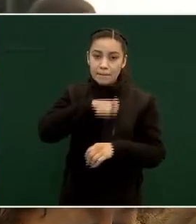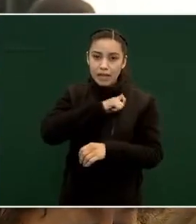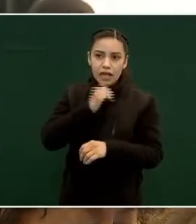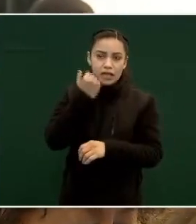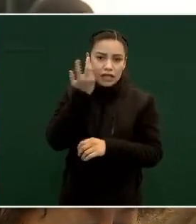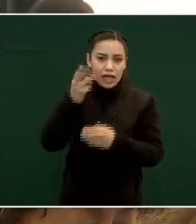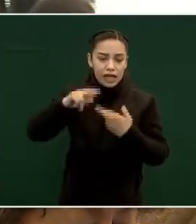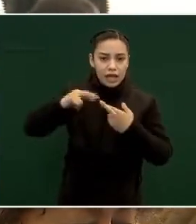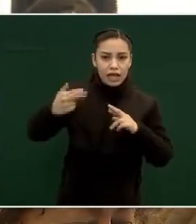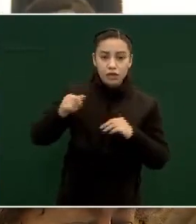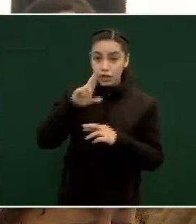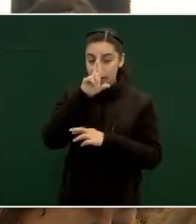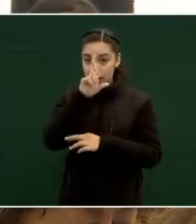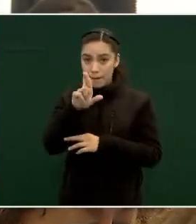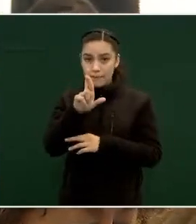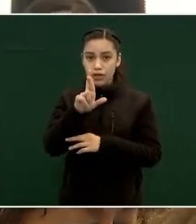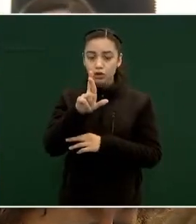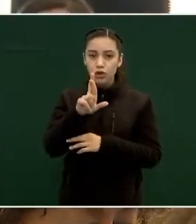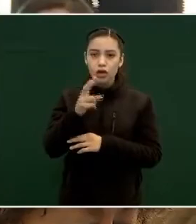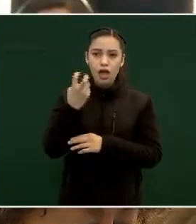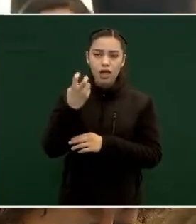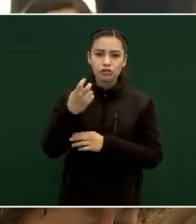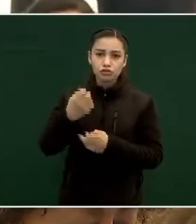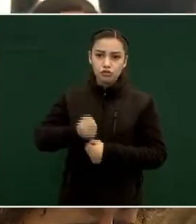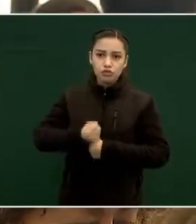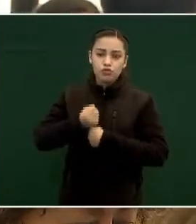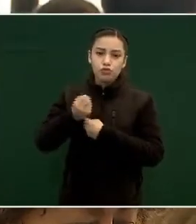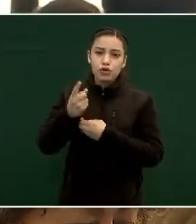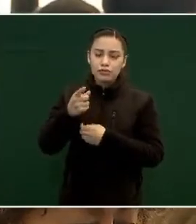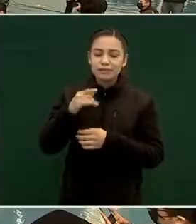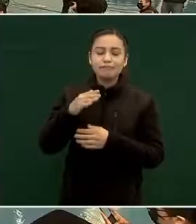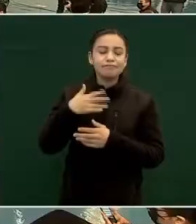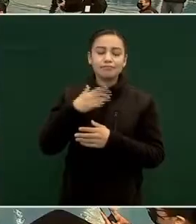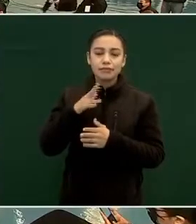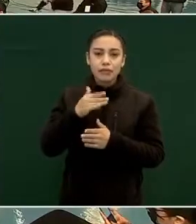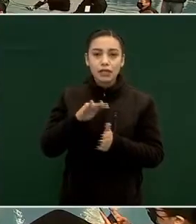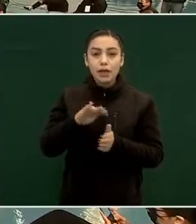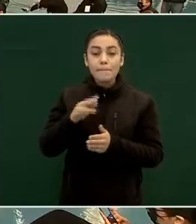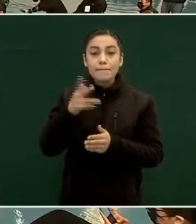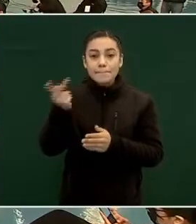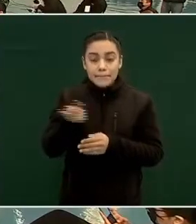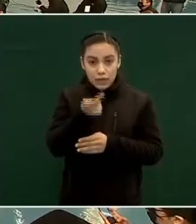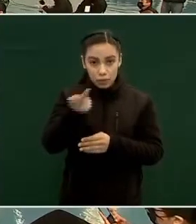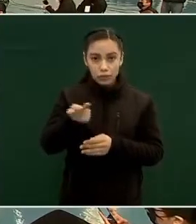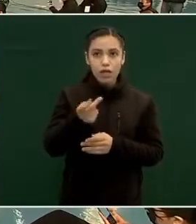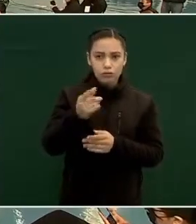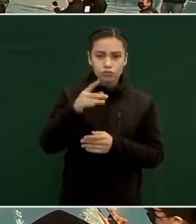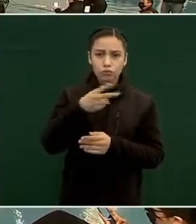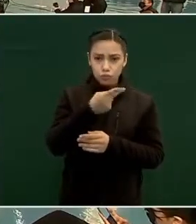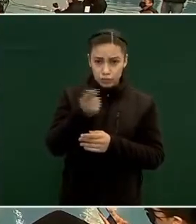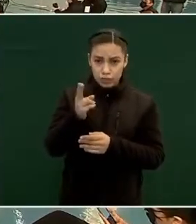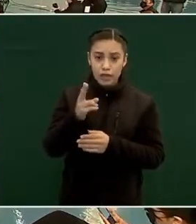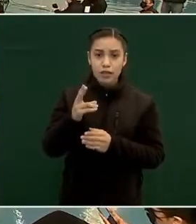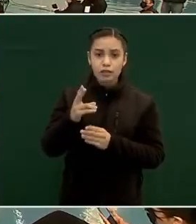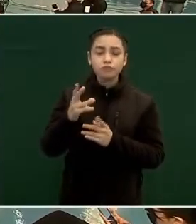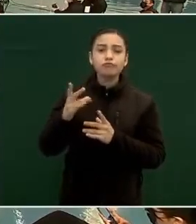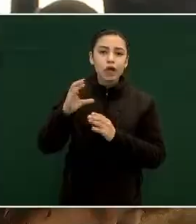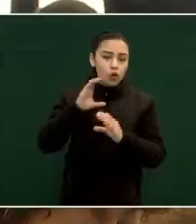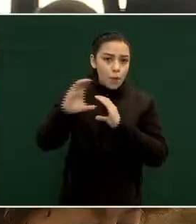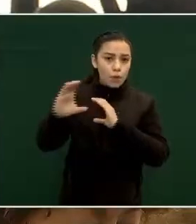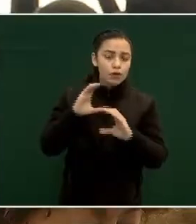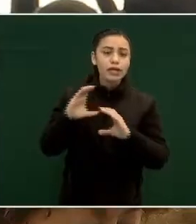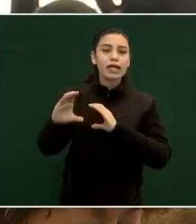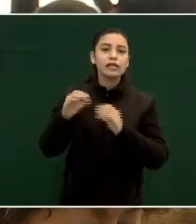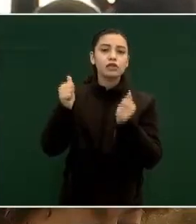respeto sin este tipo de manifestaciones. Preguntarle, por un lado, si ha habido comunicación entre las cancillerías de ambos